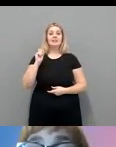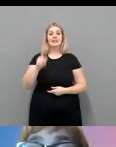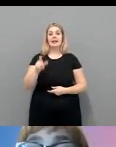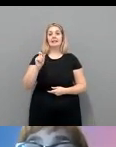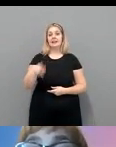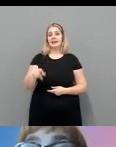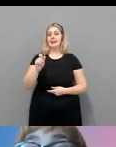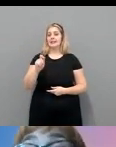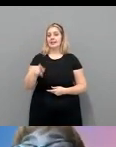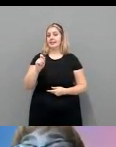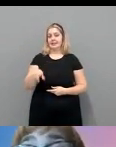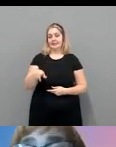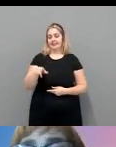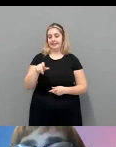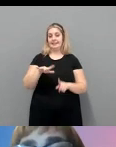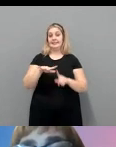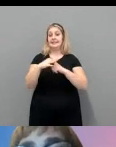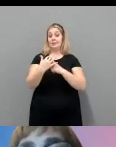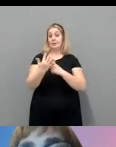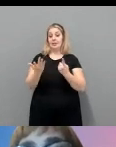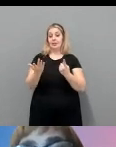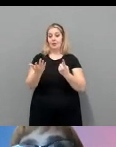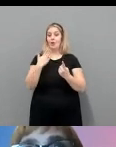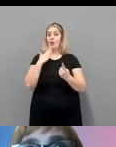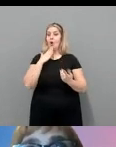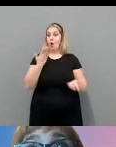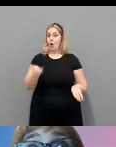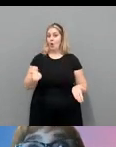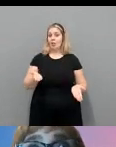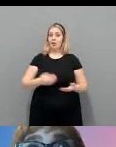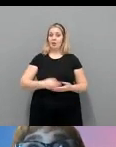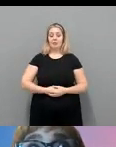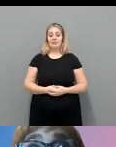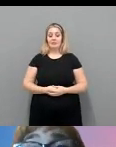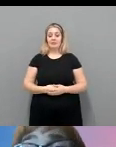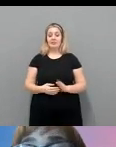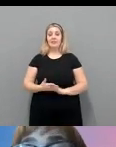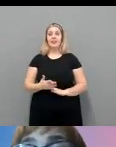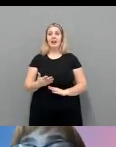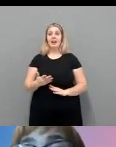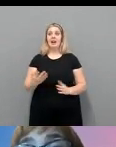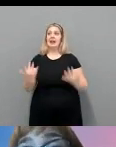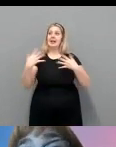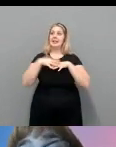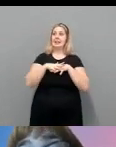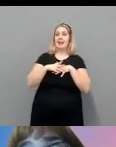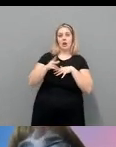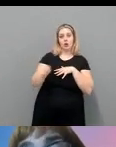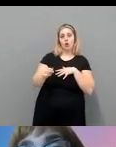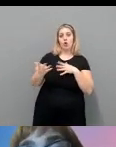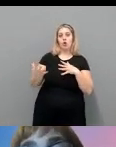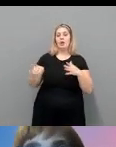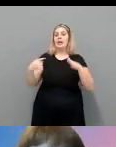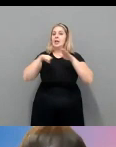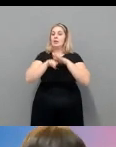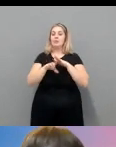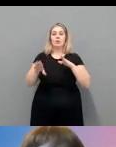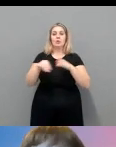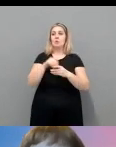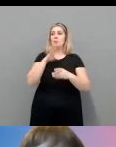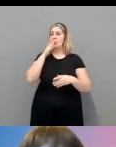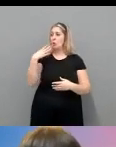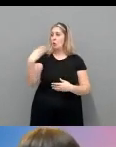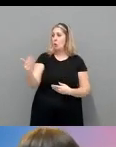pasar en el caso del ocio, ¿no? Ese no integrar, no incluir, por no comprender la